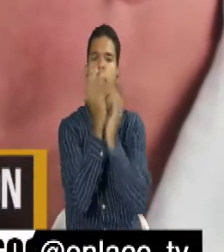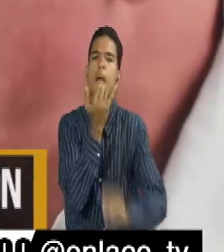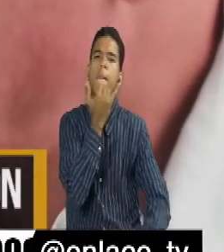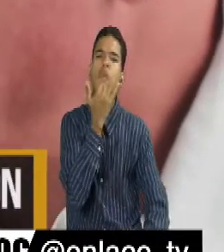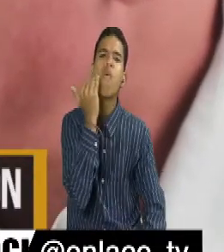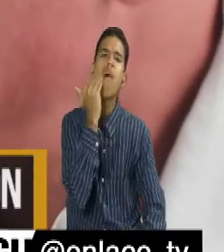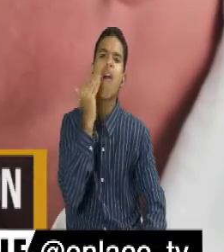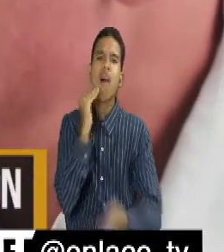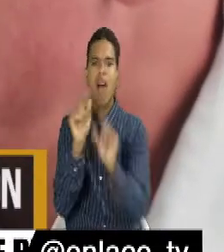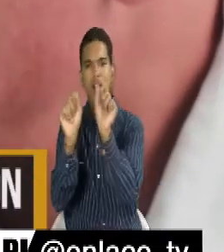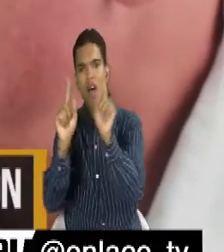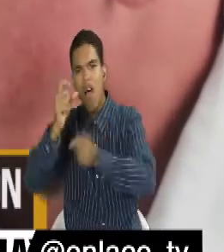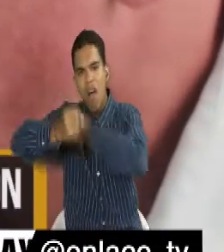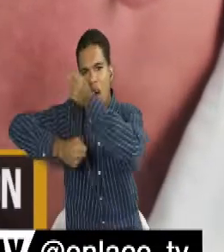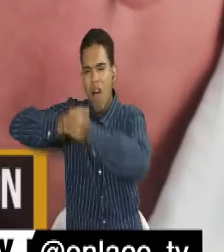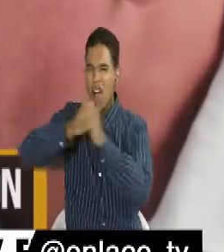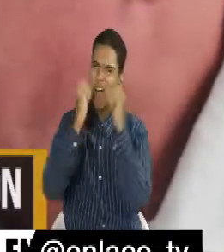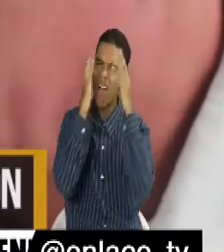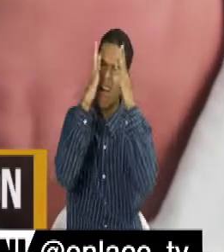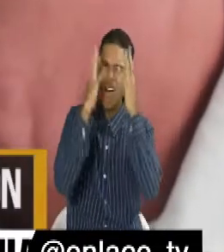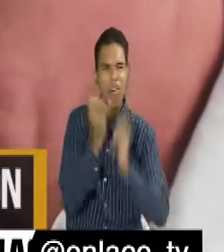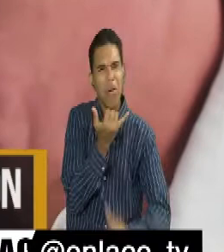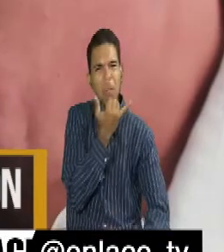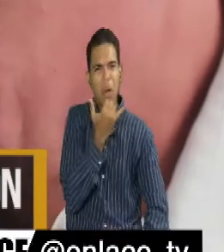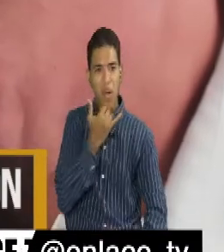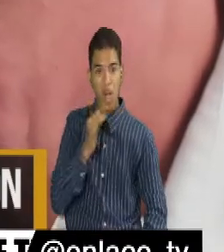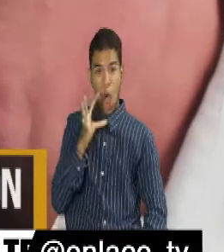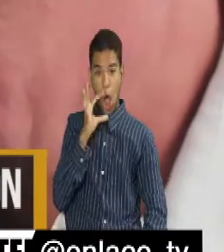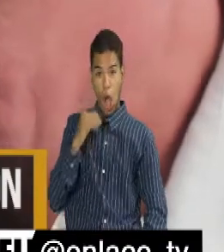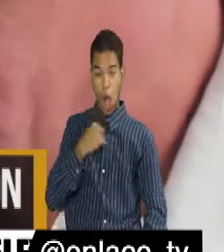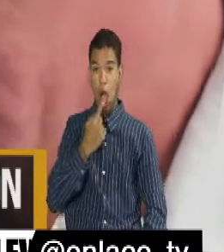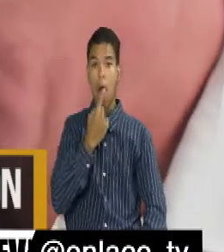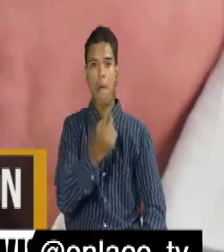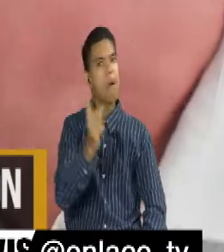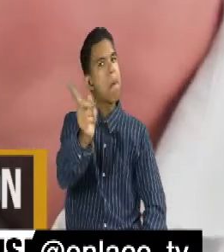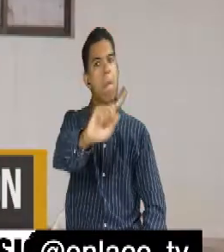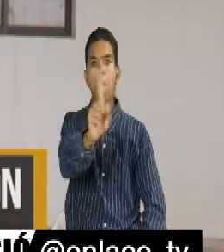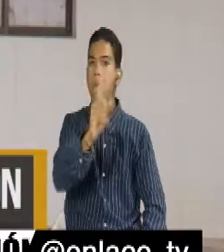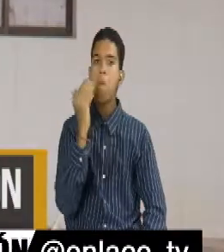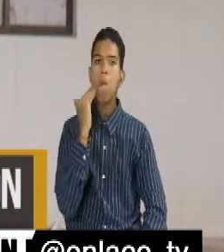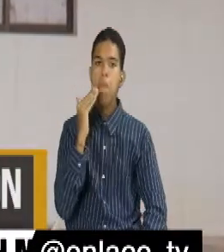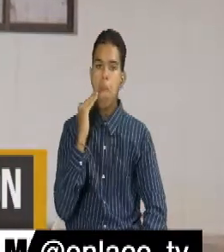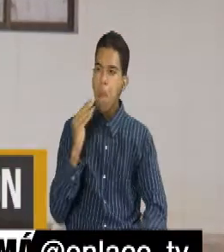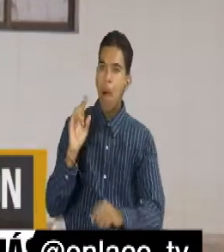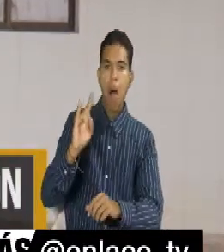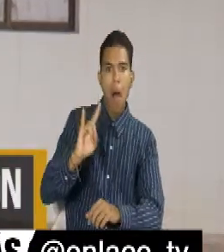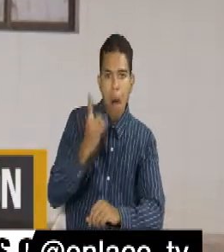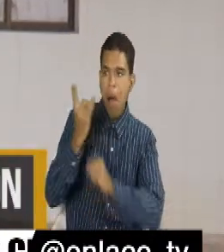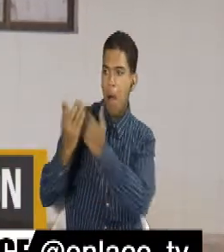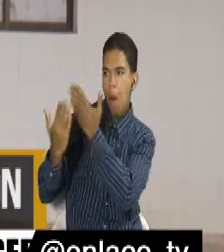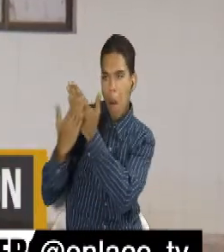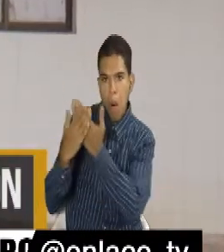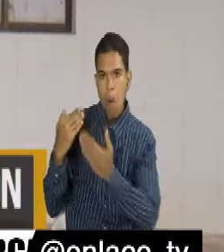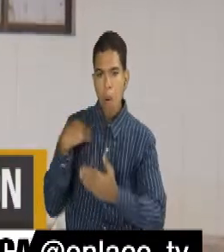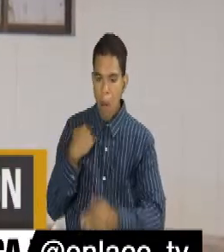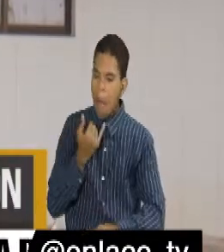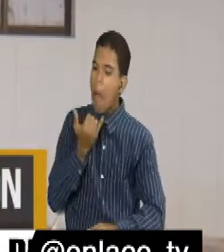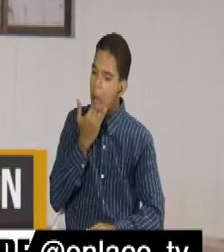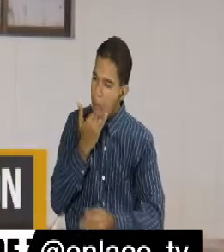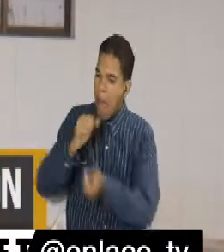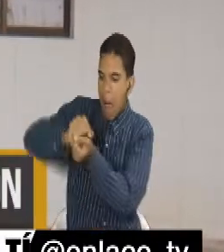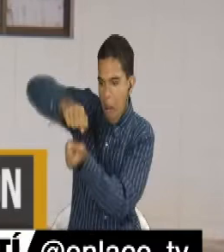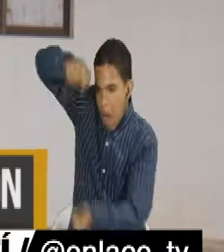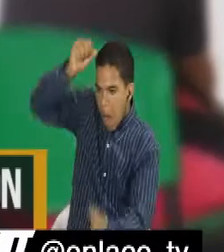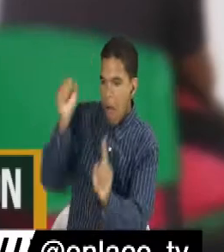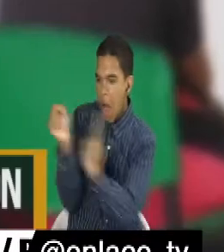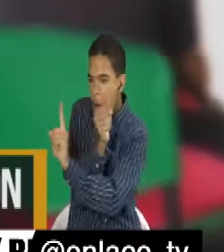que en su despacho no hay reporte de queja ni denuncia por bullying en contra de la menor, hecho que, según dijo, motiva una